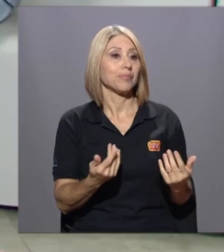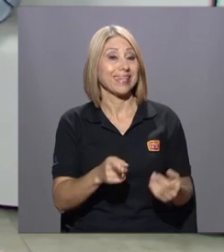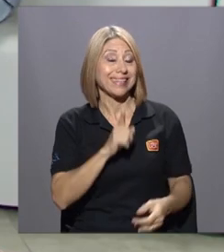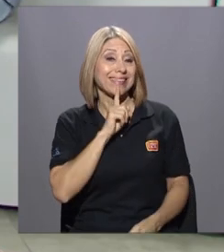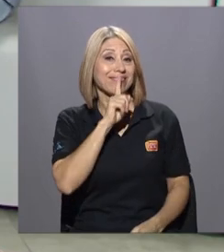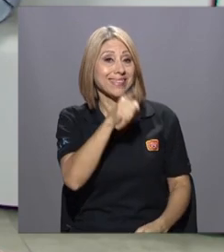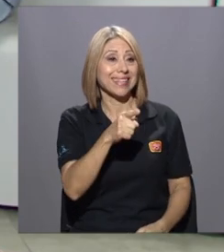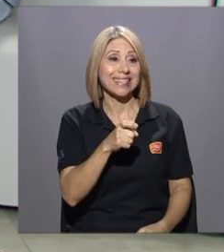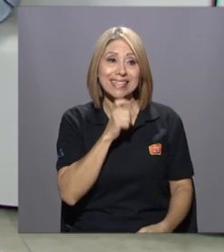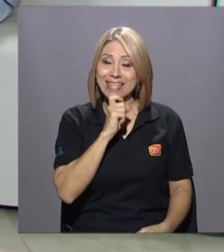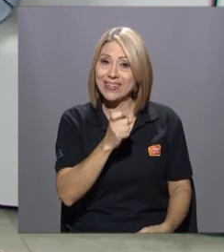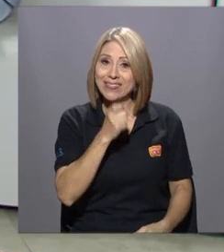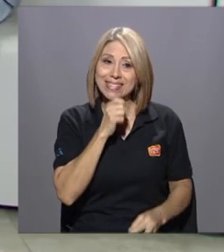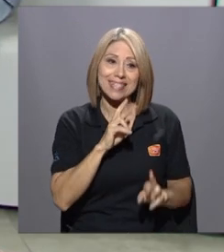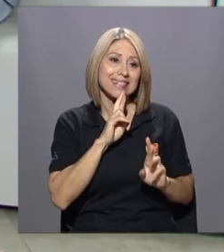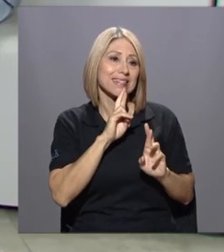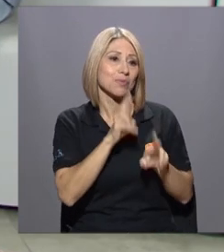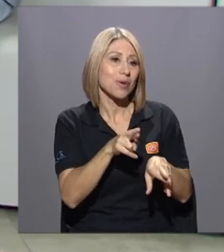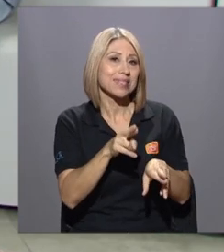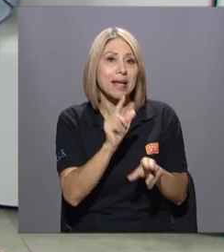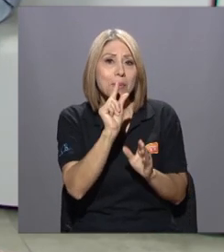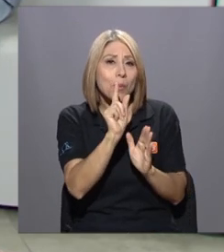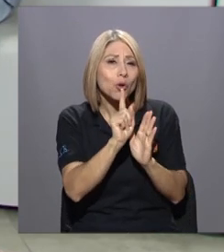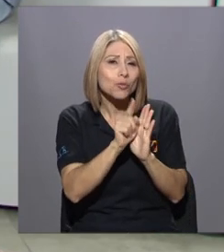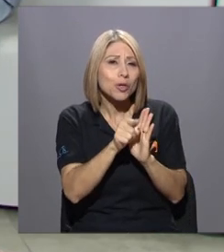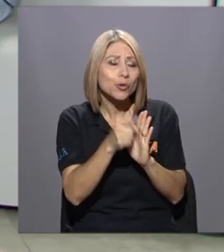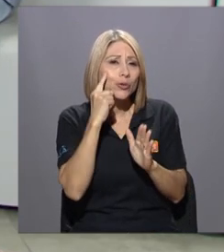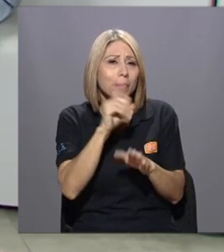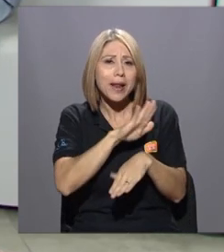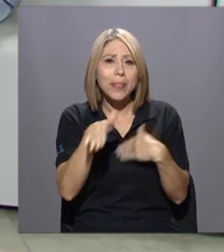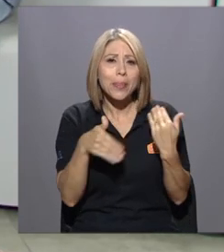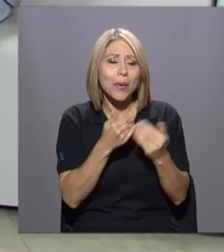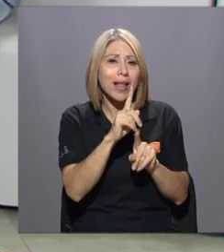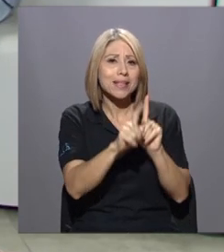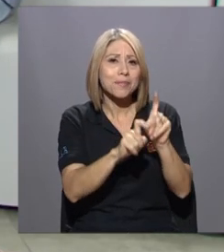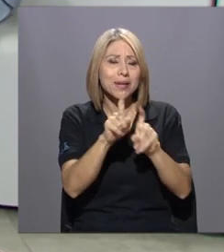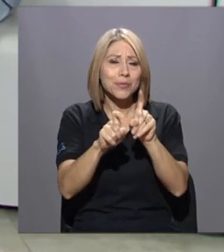difícil darle respuesta en muy pocos minutos a todas estas preguntas.